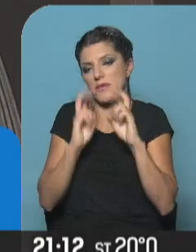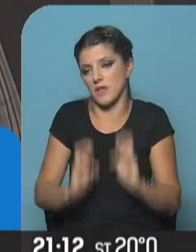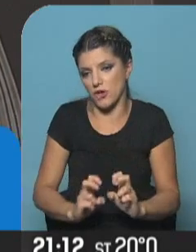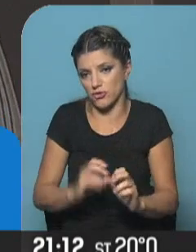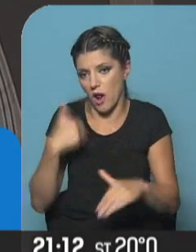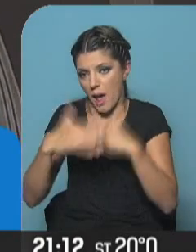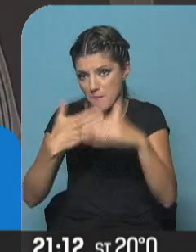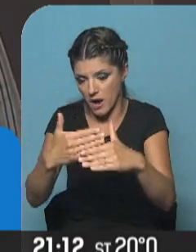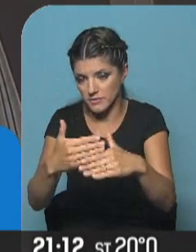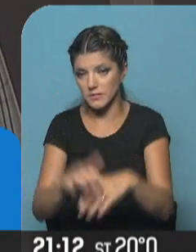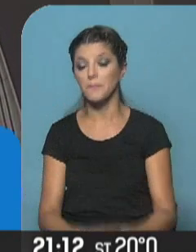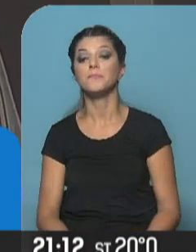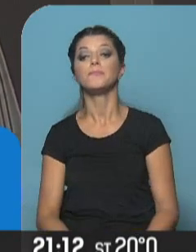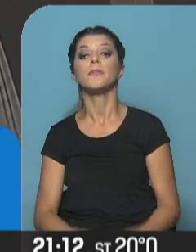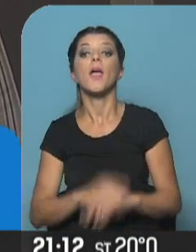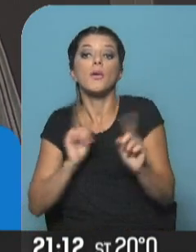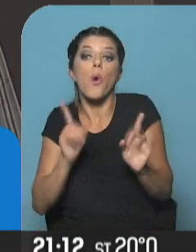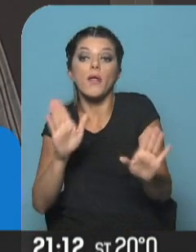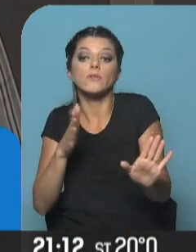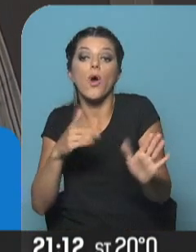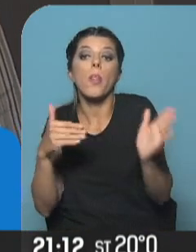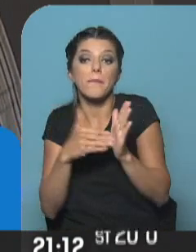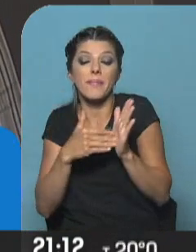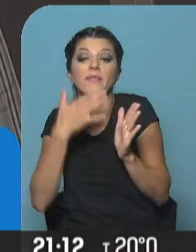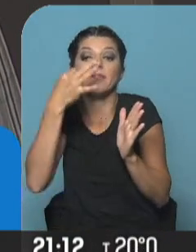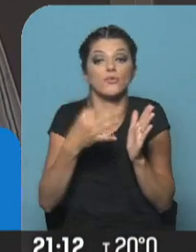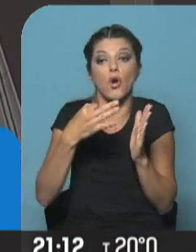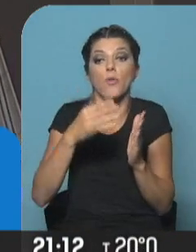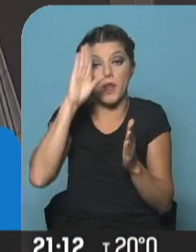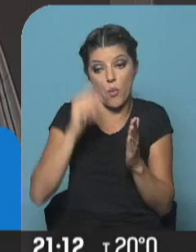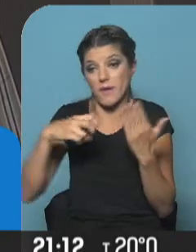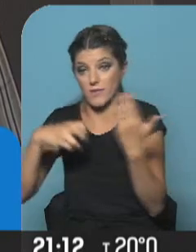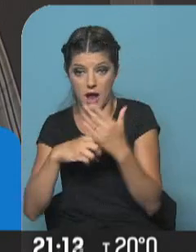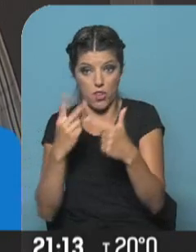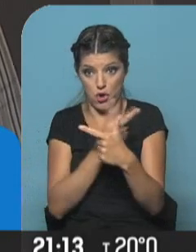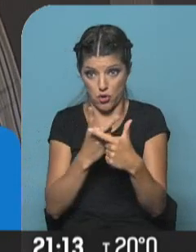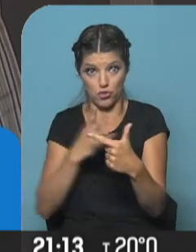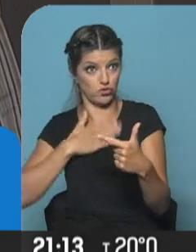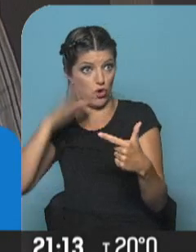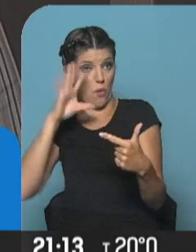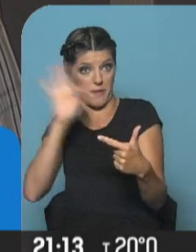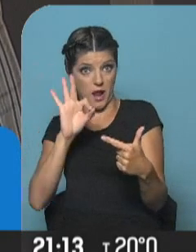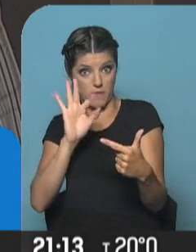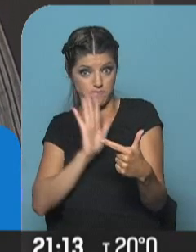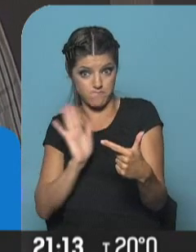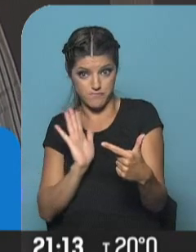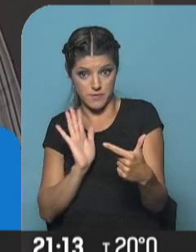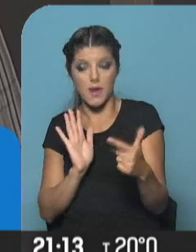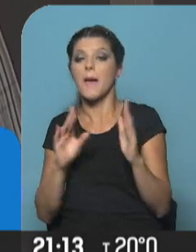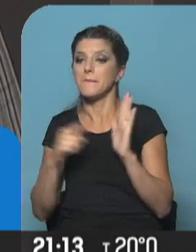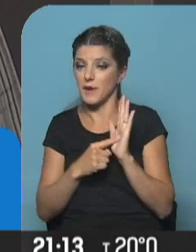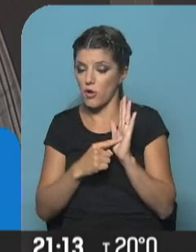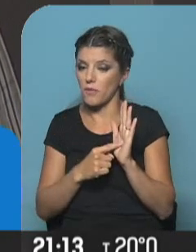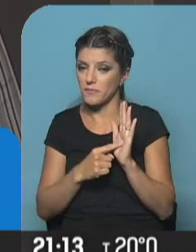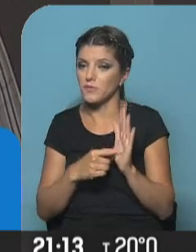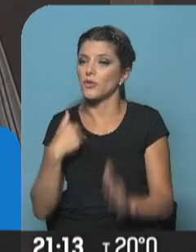son decisiones y consideraciones de jueces y fiscales. Nosotros no tenemos mucho que opinar sobre eso. Sí, lo que decimos es, hace mucho